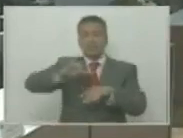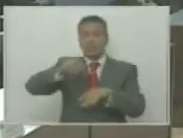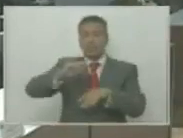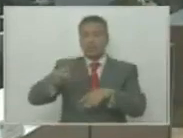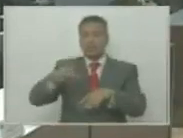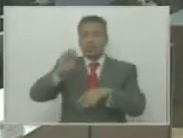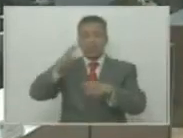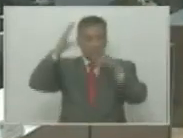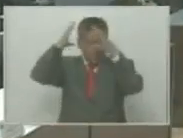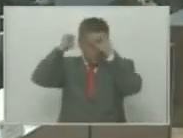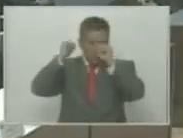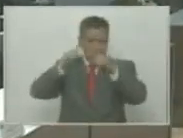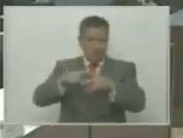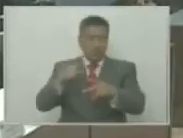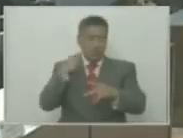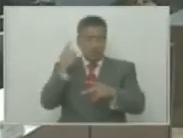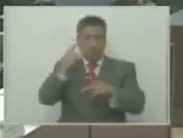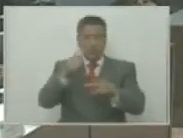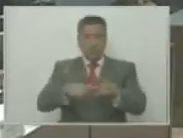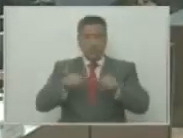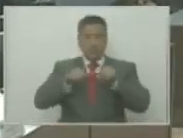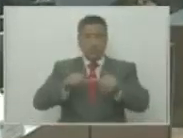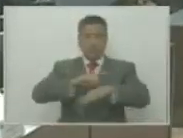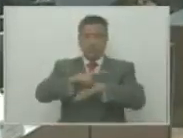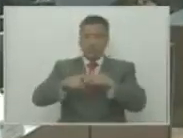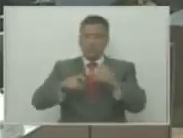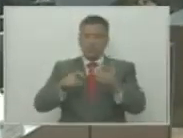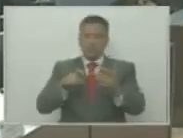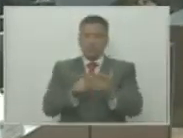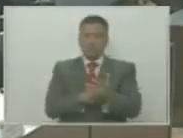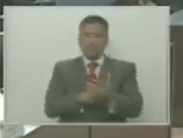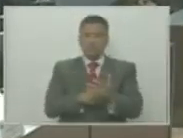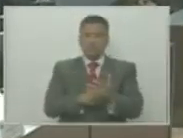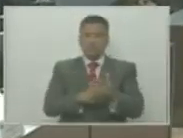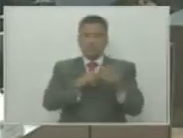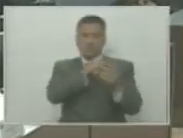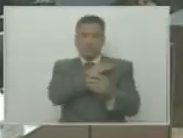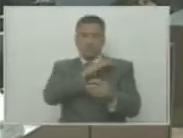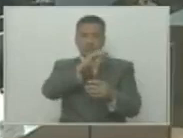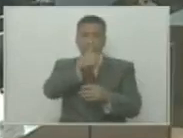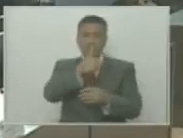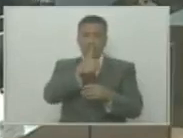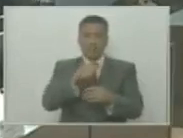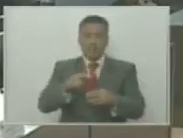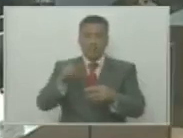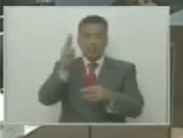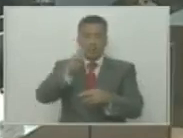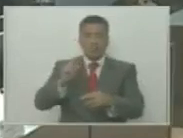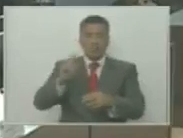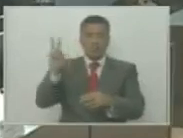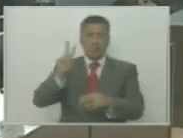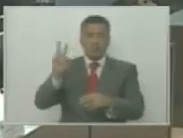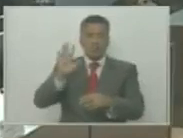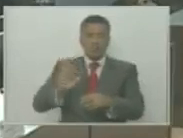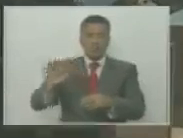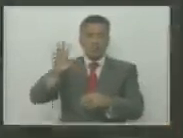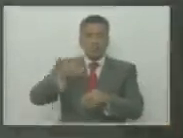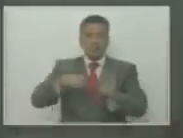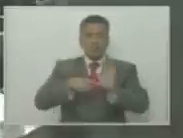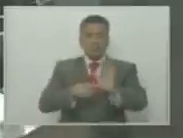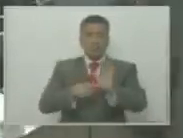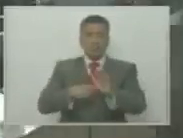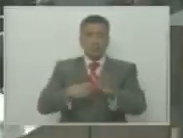como embajador extraordinario y plenipotenciario, jefe de misión de la República Bolivariana ante la